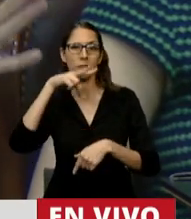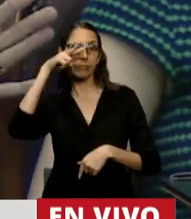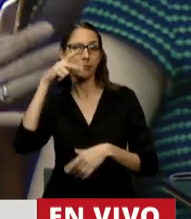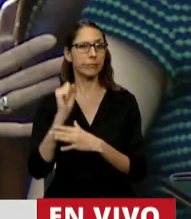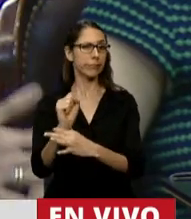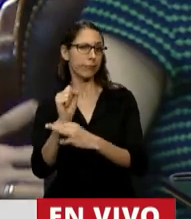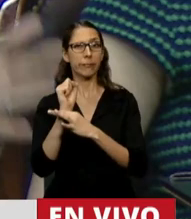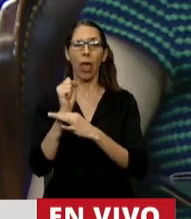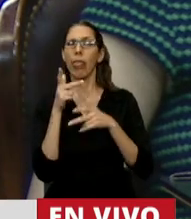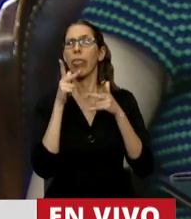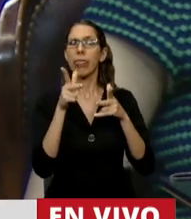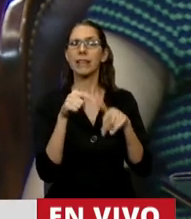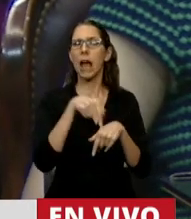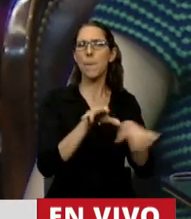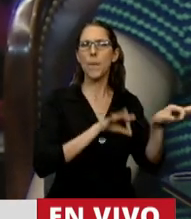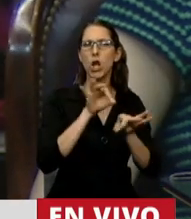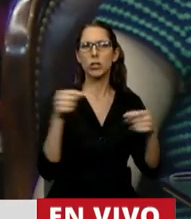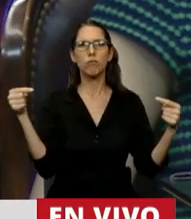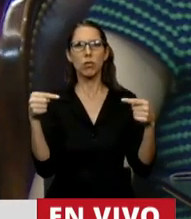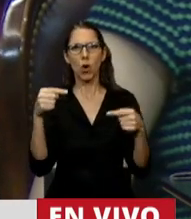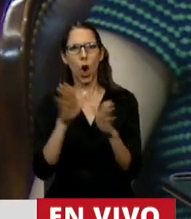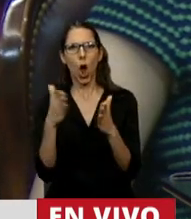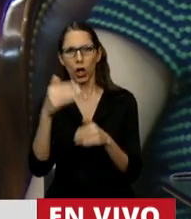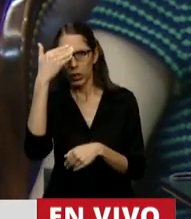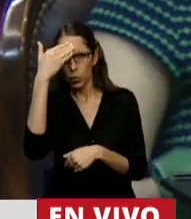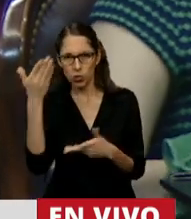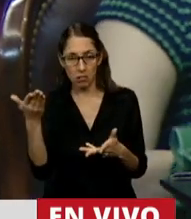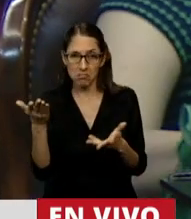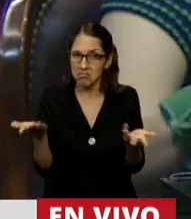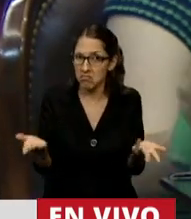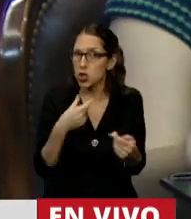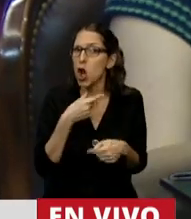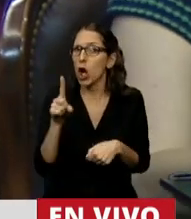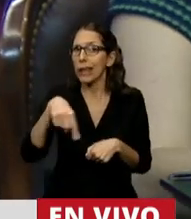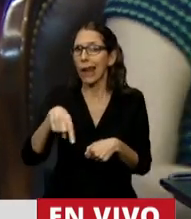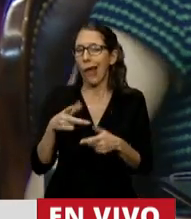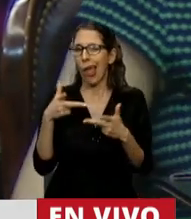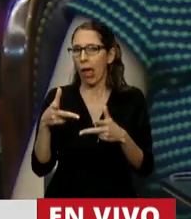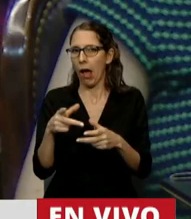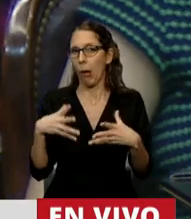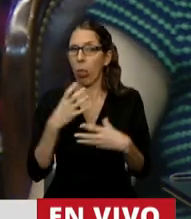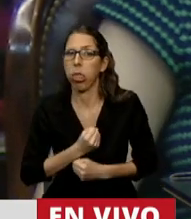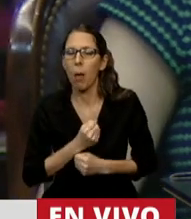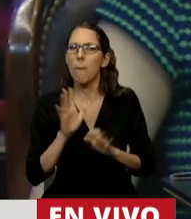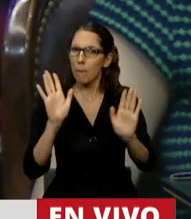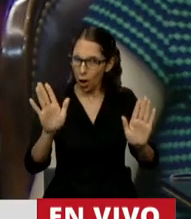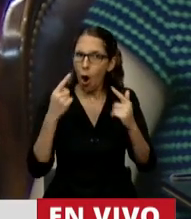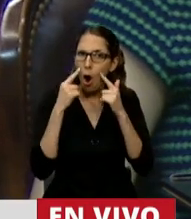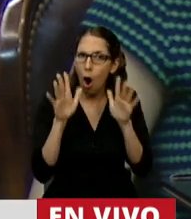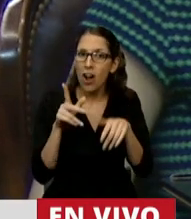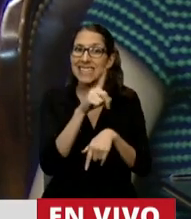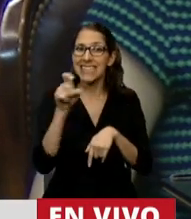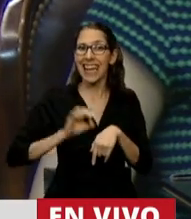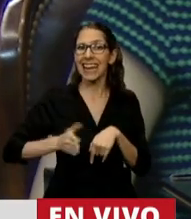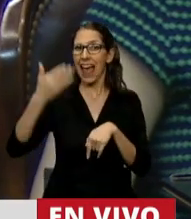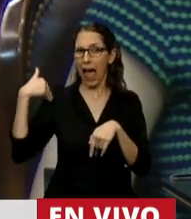que es inconstitucional. Yo no los quiero amargar, pero el aborto es legal en la Argentina hace más de 100